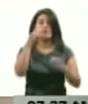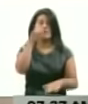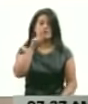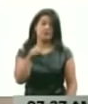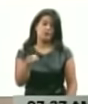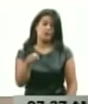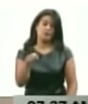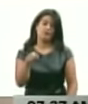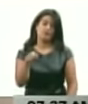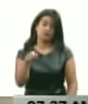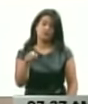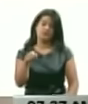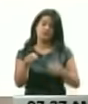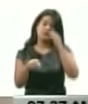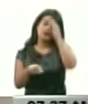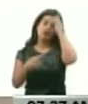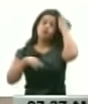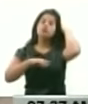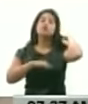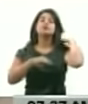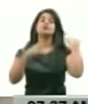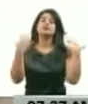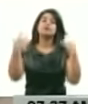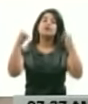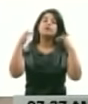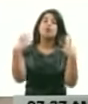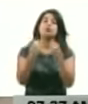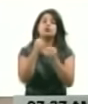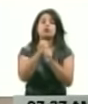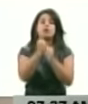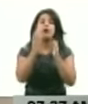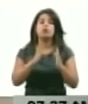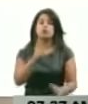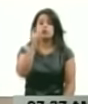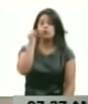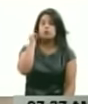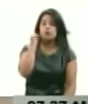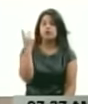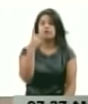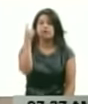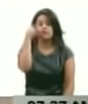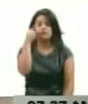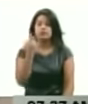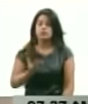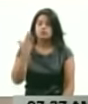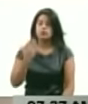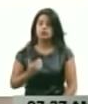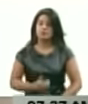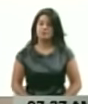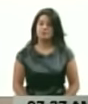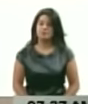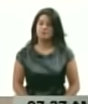entonces conmemoraremos con nuestros trabajadores y nuestras trabajadoras esta fecha que para nosotros es vital.